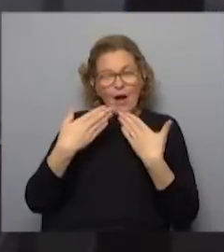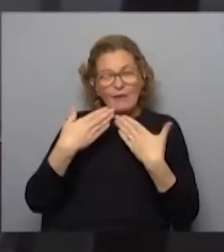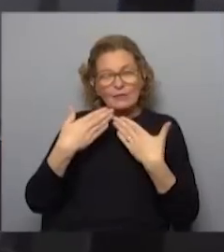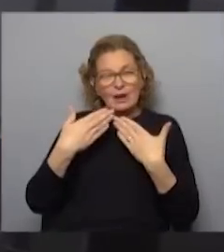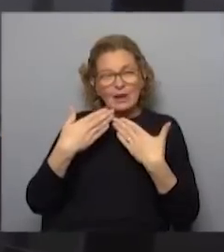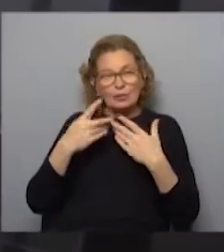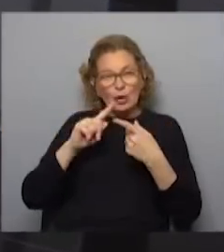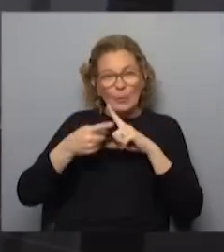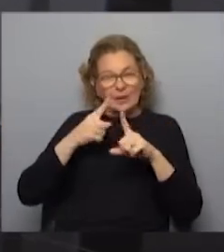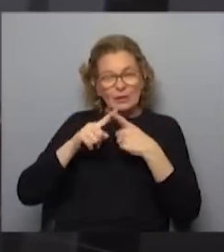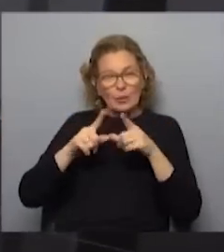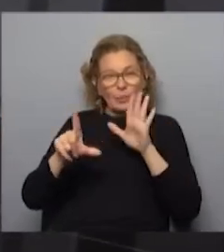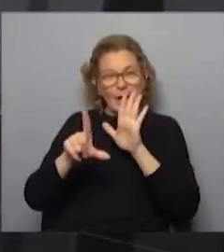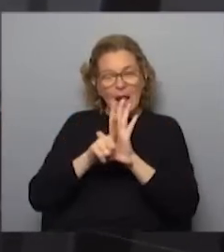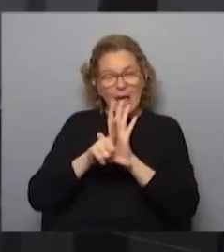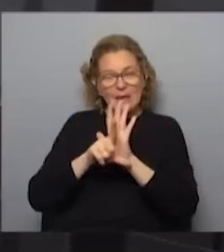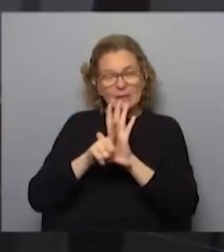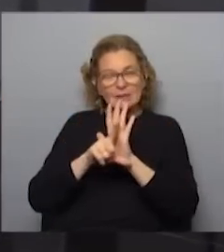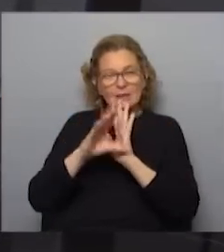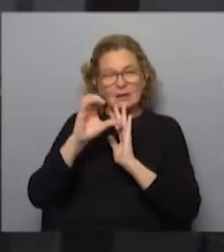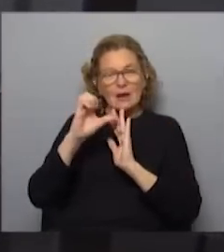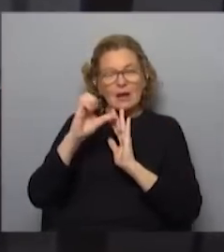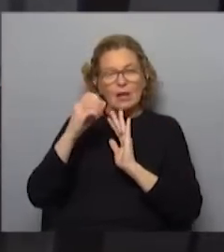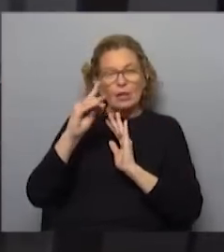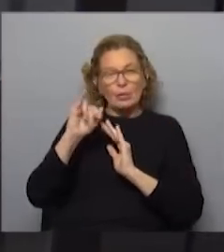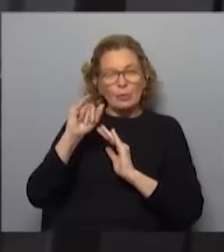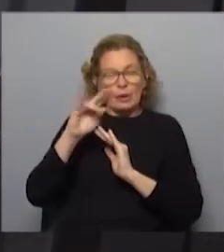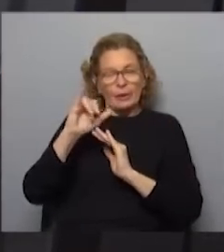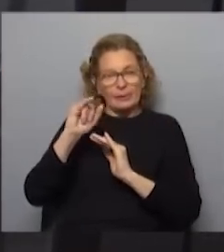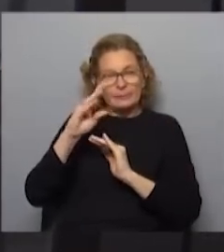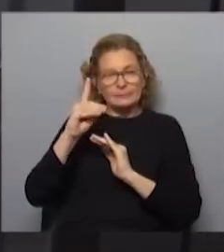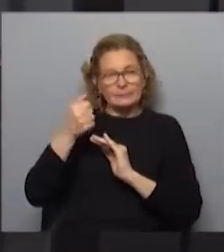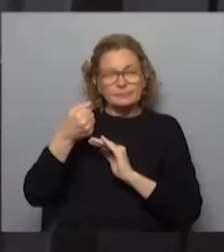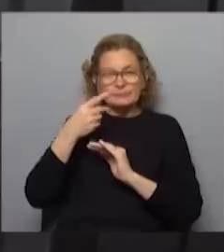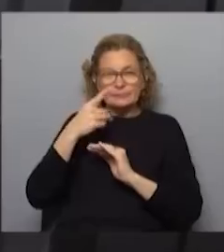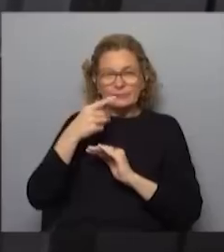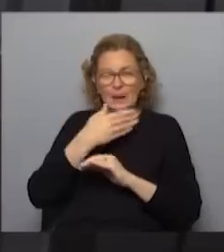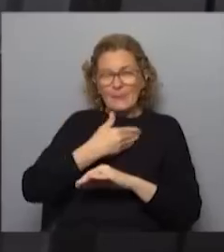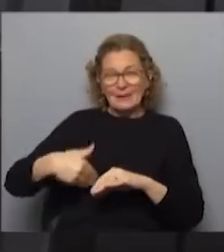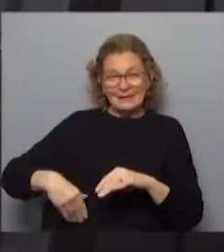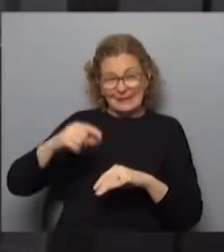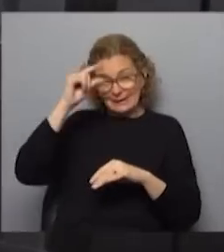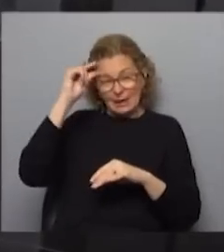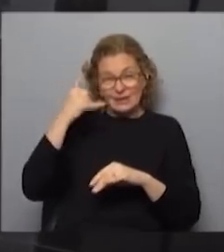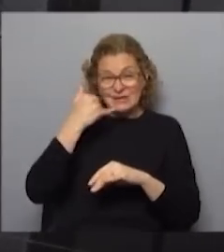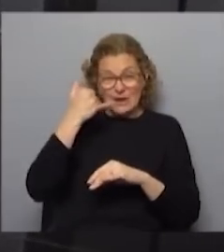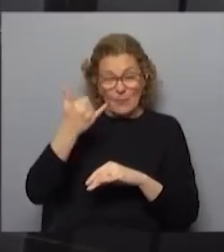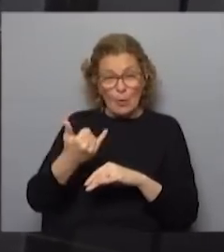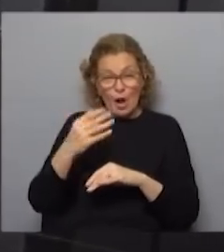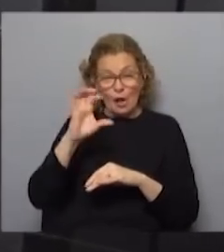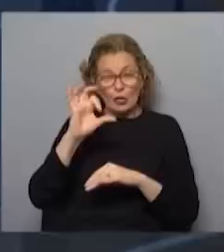plena discusión sobre la ley de caducidad me consta que el presidente sanguinetti llamó a Costa Rocha